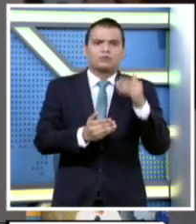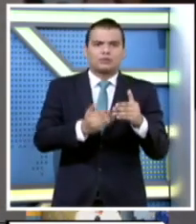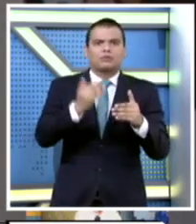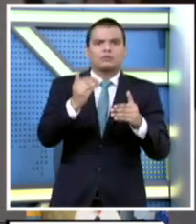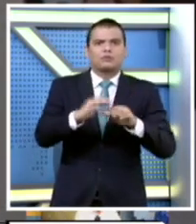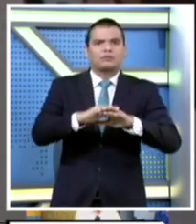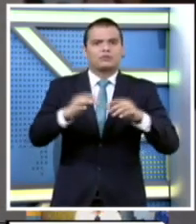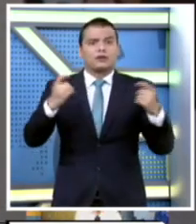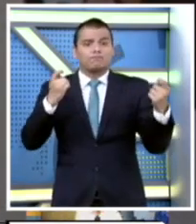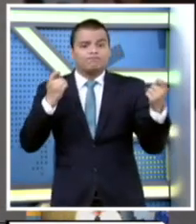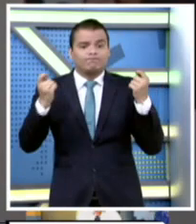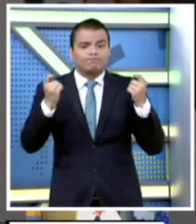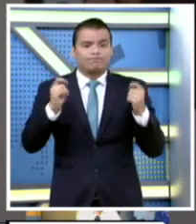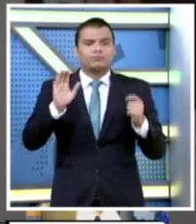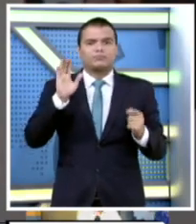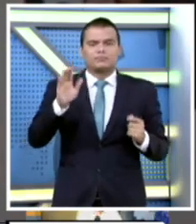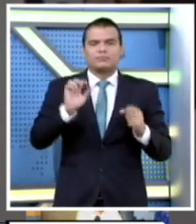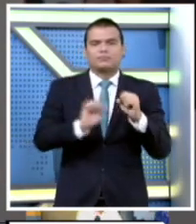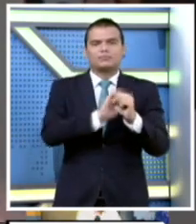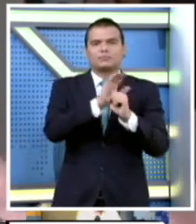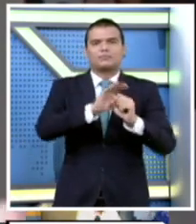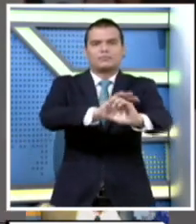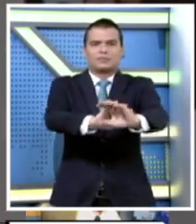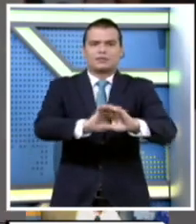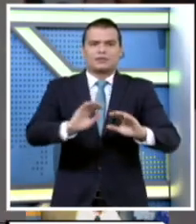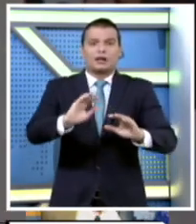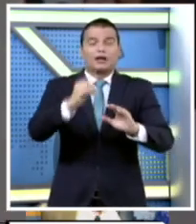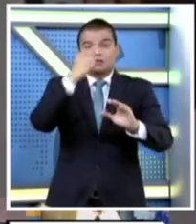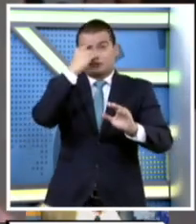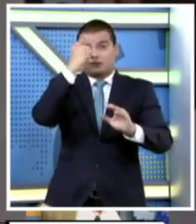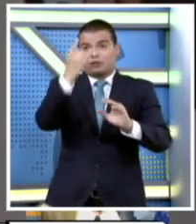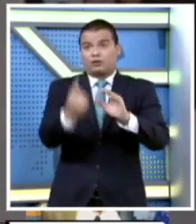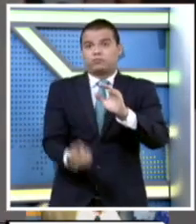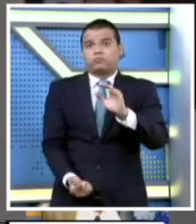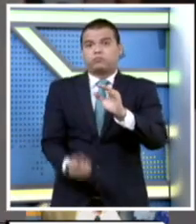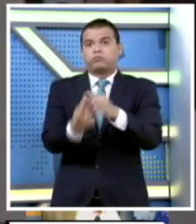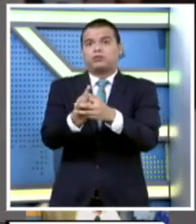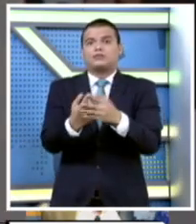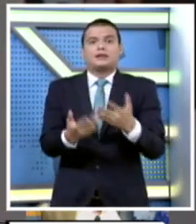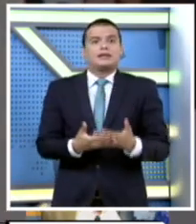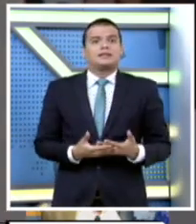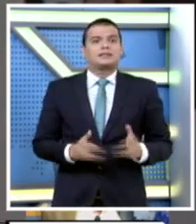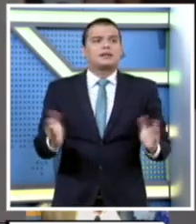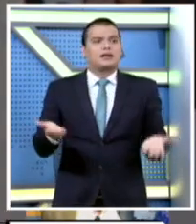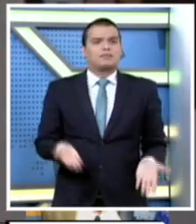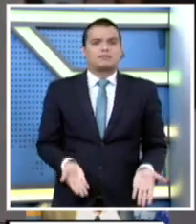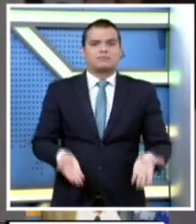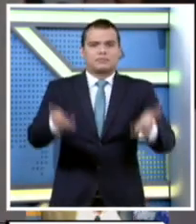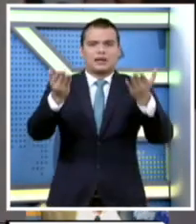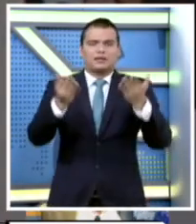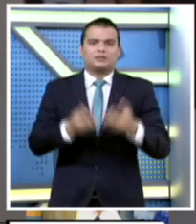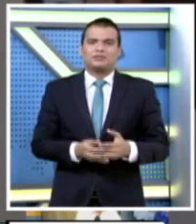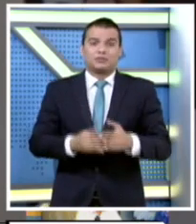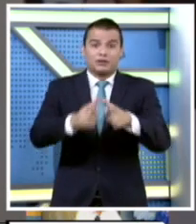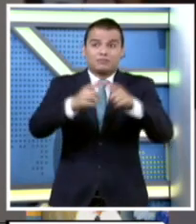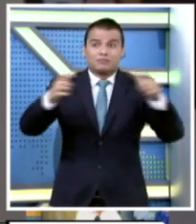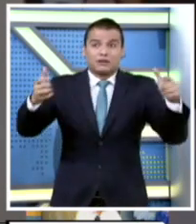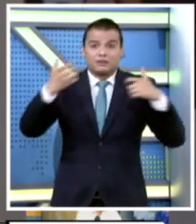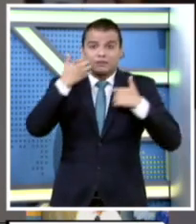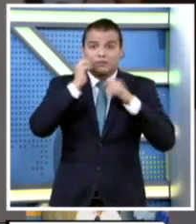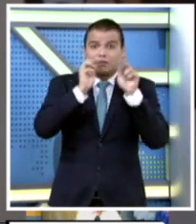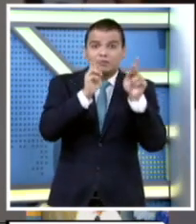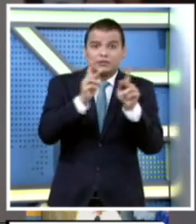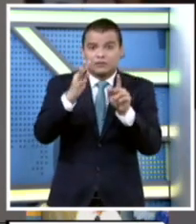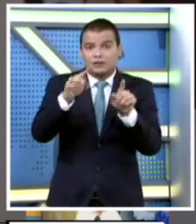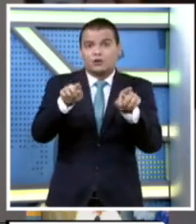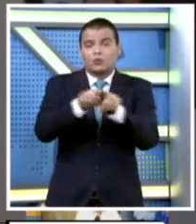con esta epidemia. No se puede tener una forma súbita de montones de infectados porque colapsarían el sistema de